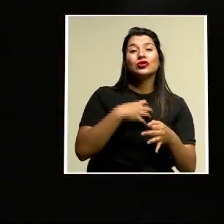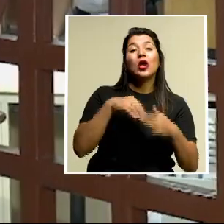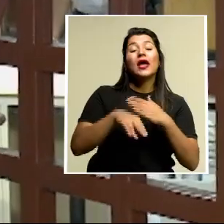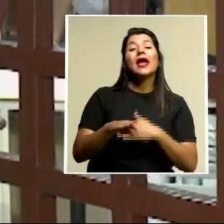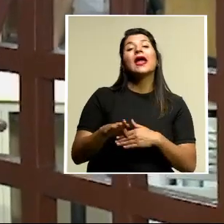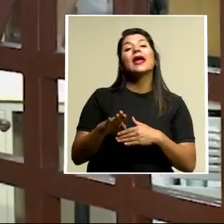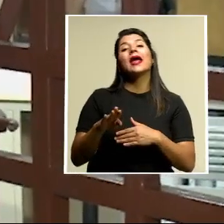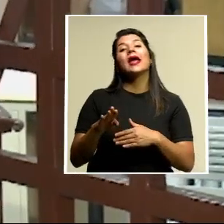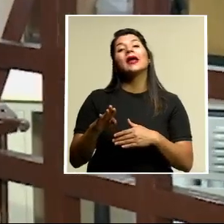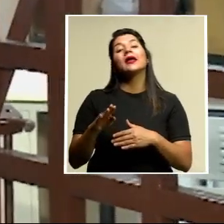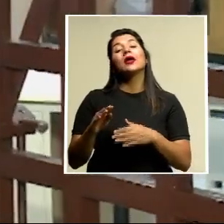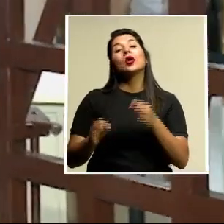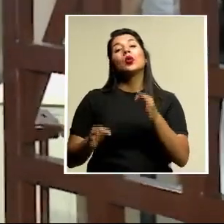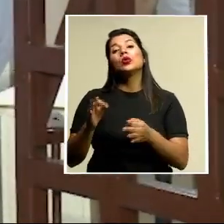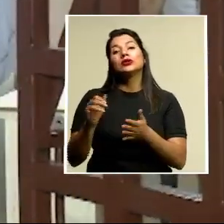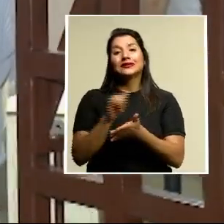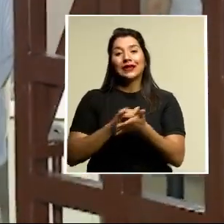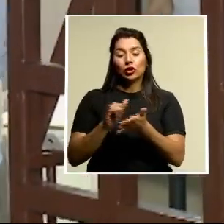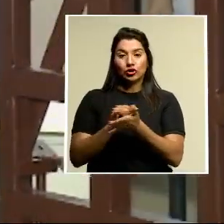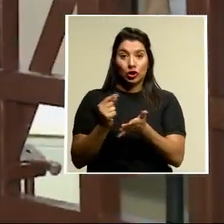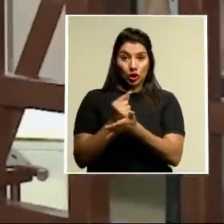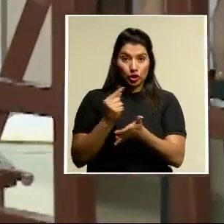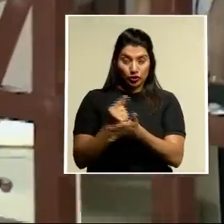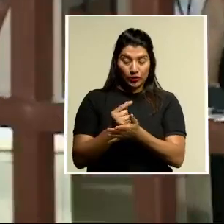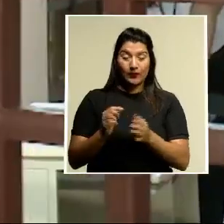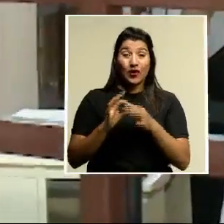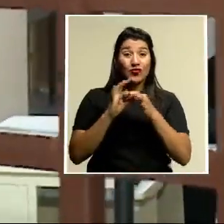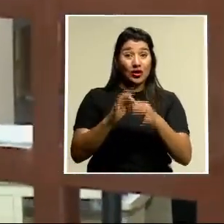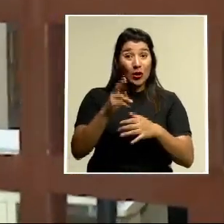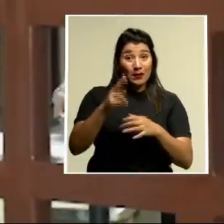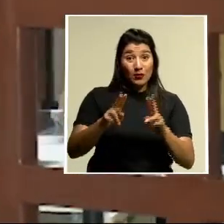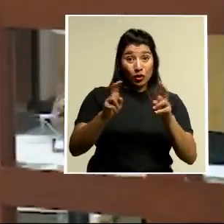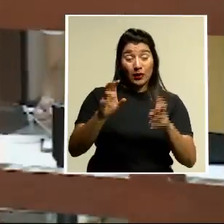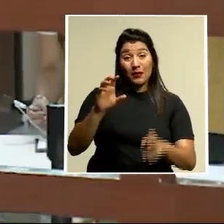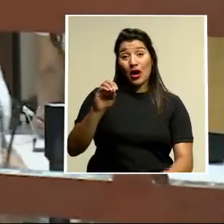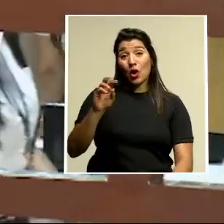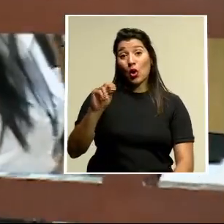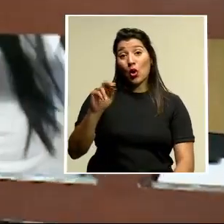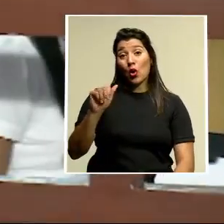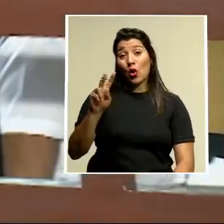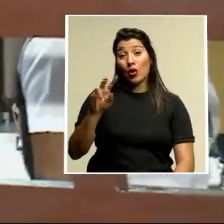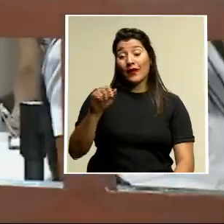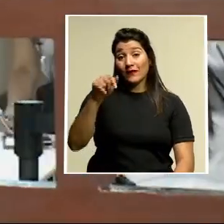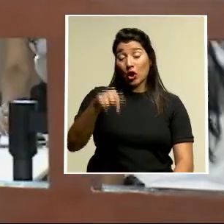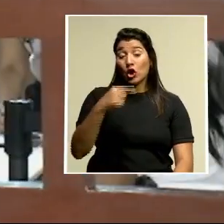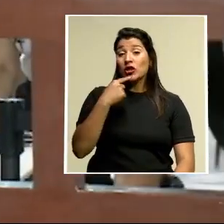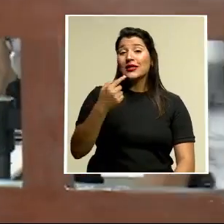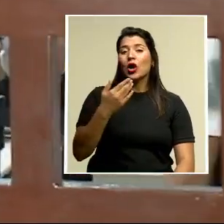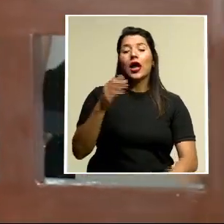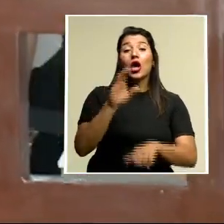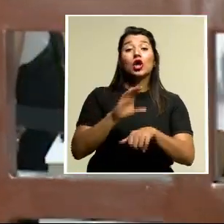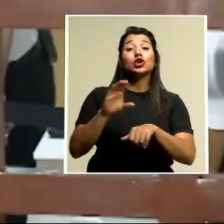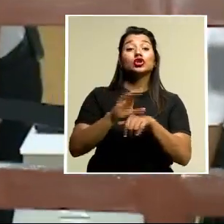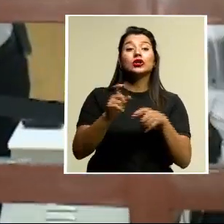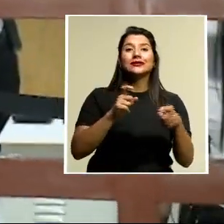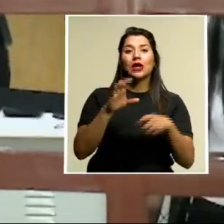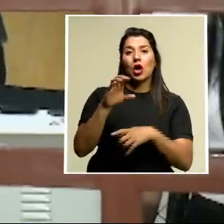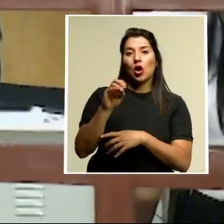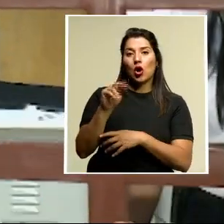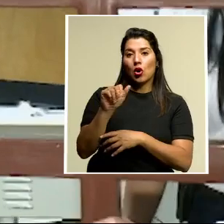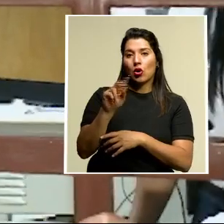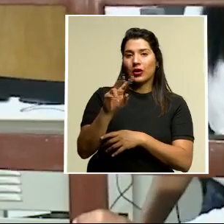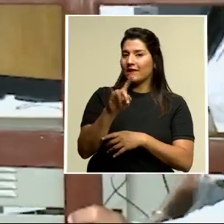que se deberían de hacer, ejemplo, al Código Procesal Penal. Esta es la información que tenemos. Regreso con ustedes al estudio. Buenas noches. Muy buenas noches